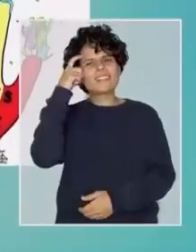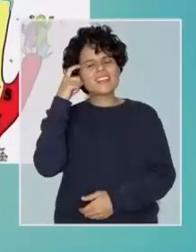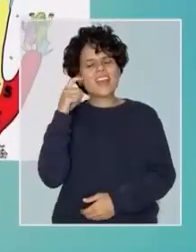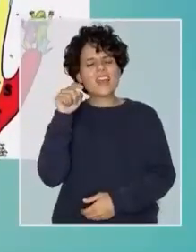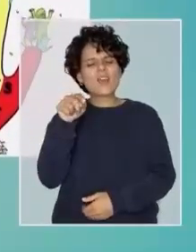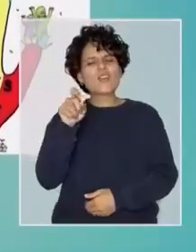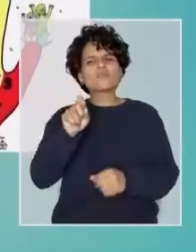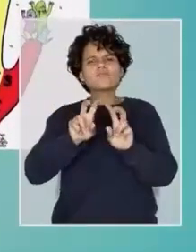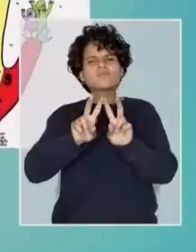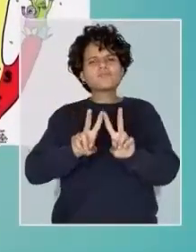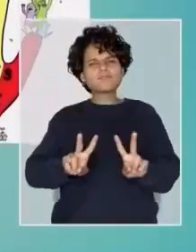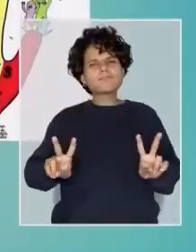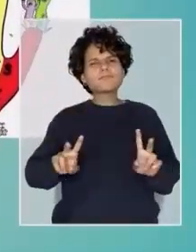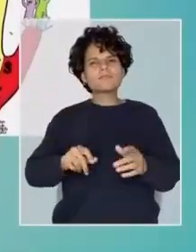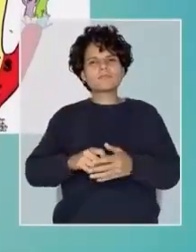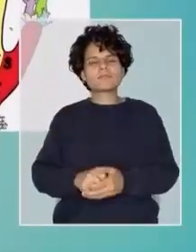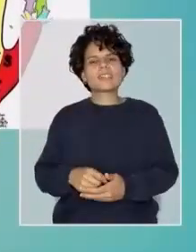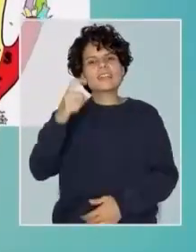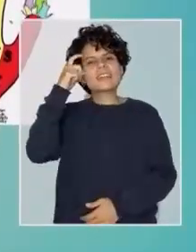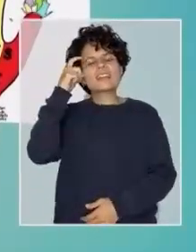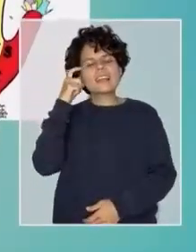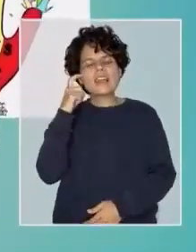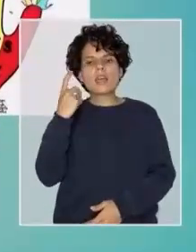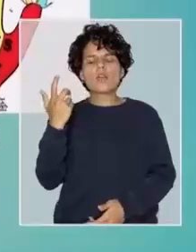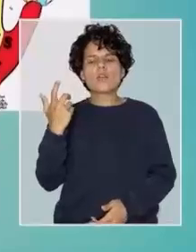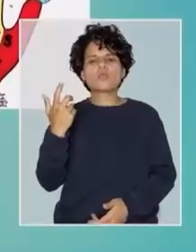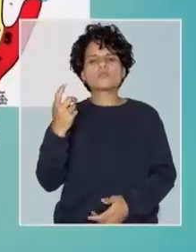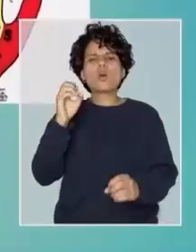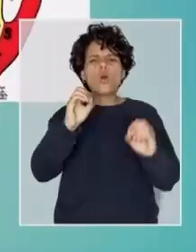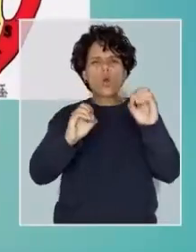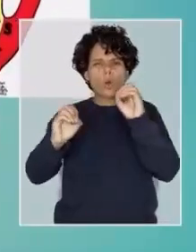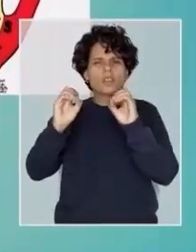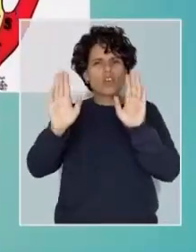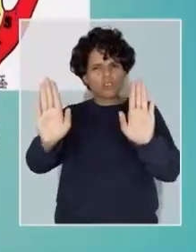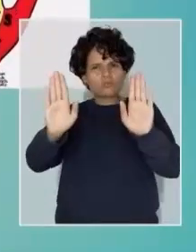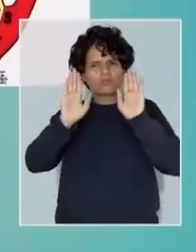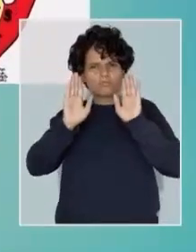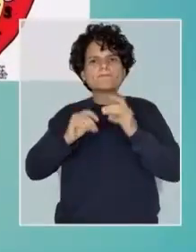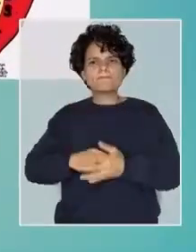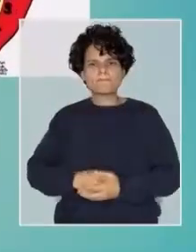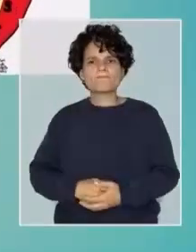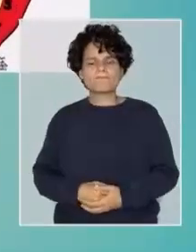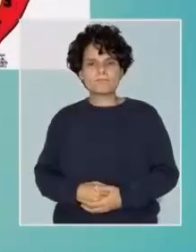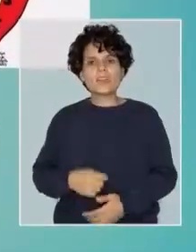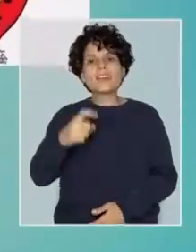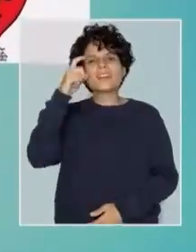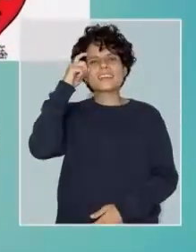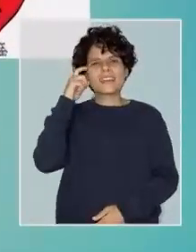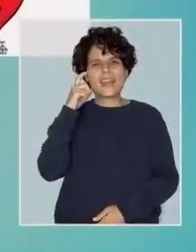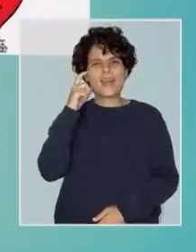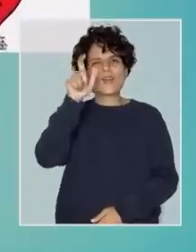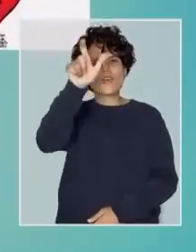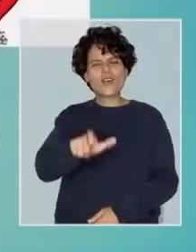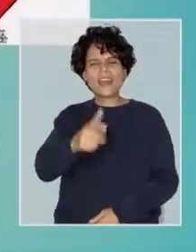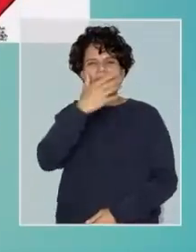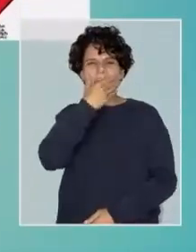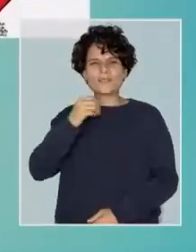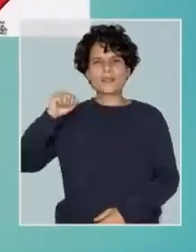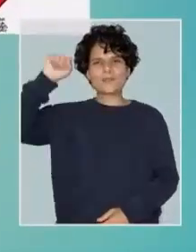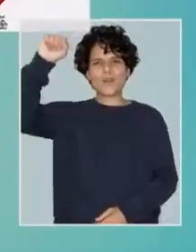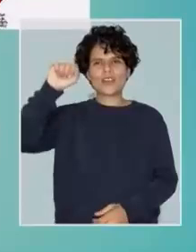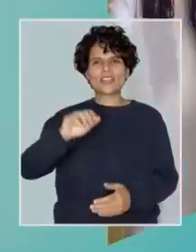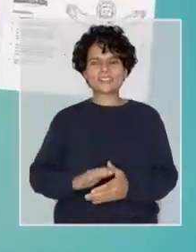la reconciliación, creo en que nuestra voz va a ser escuchada. Creo en